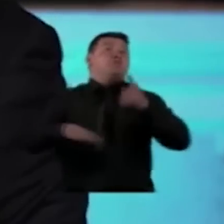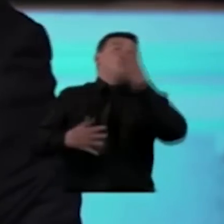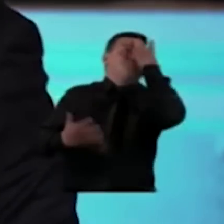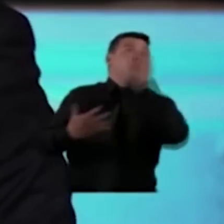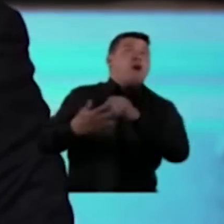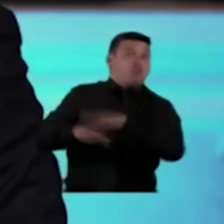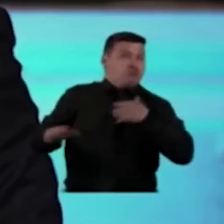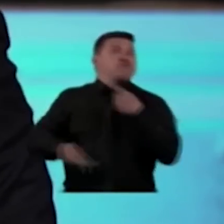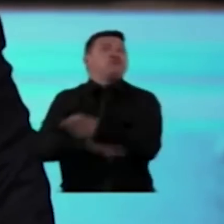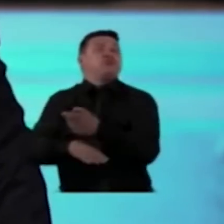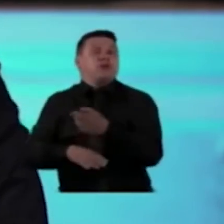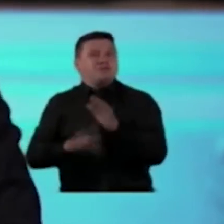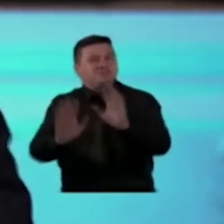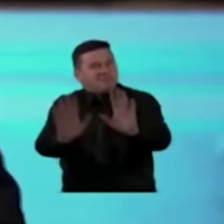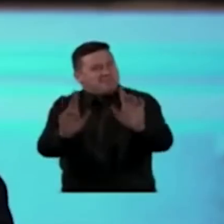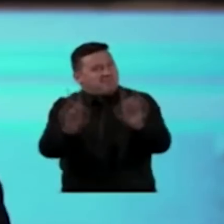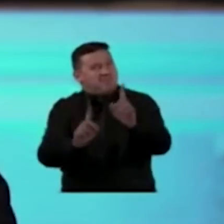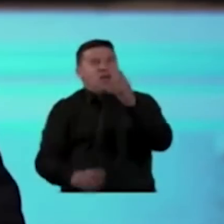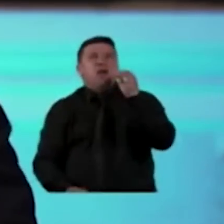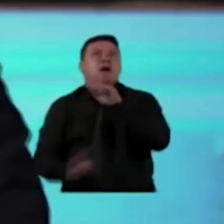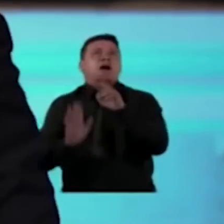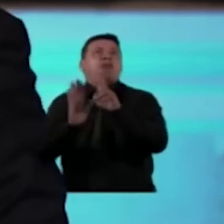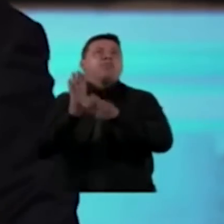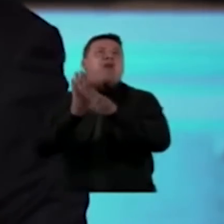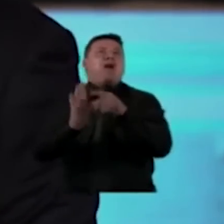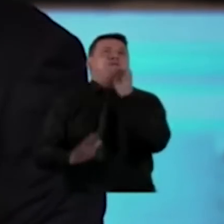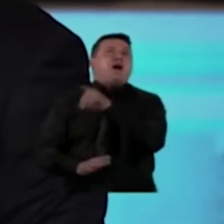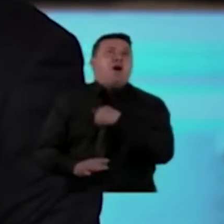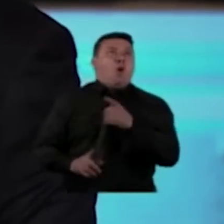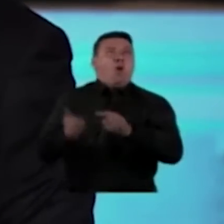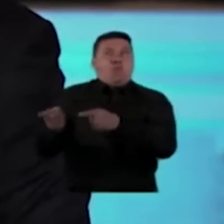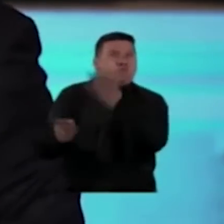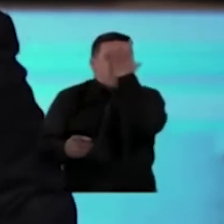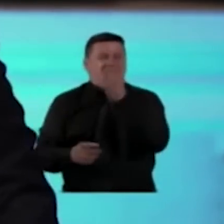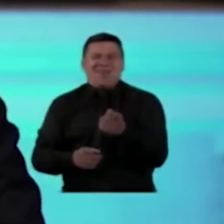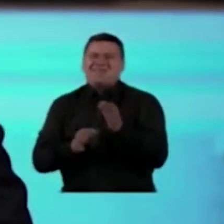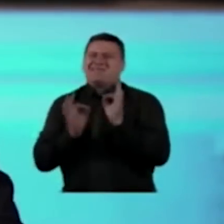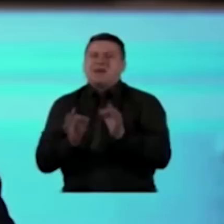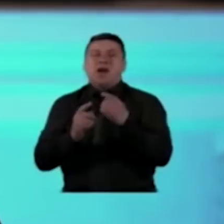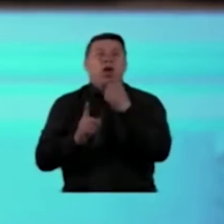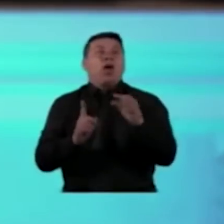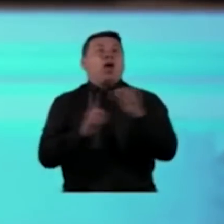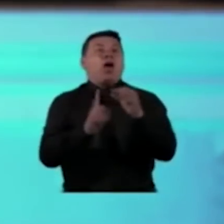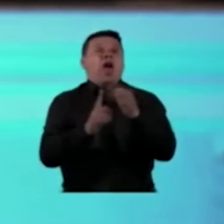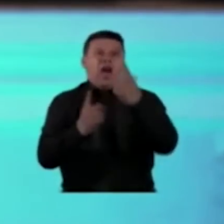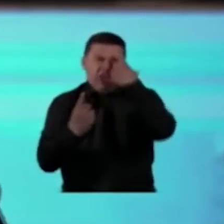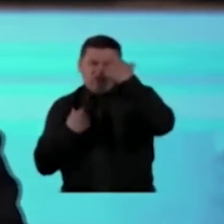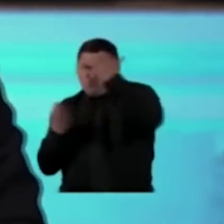mucho menos apelando a falsas teorías que adecúan de manera mañada la palabra